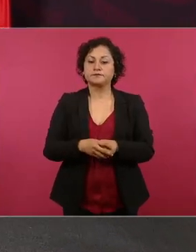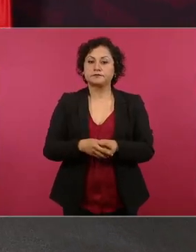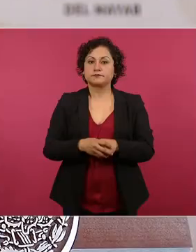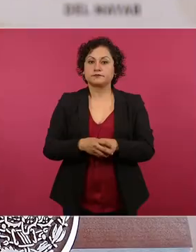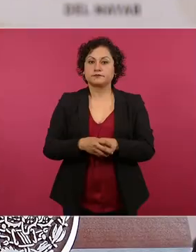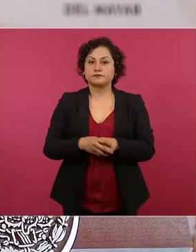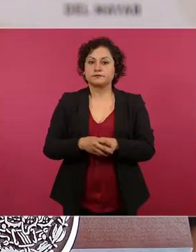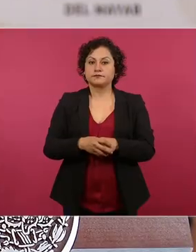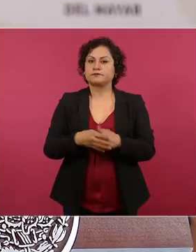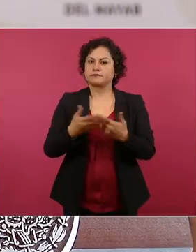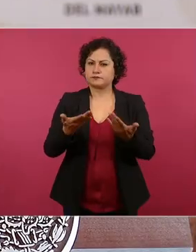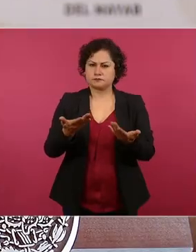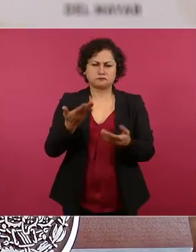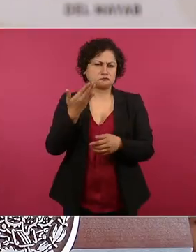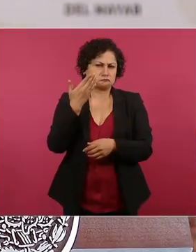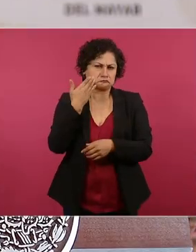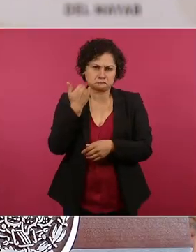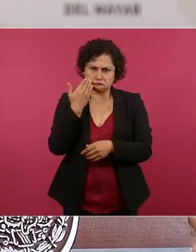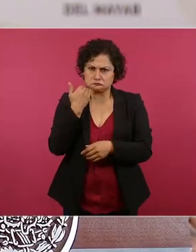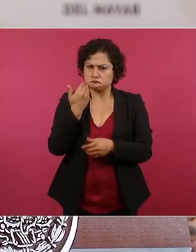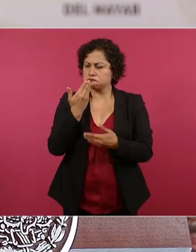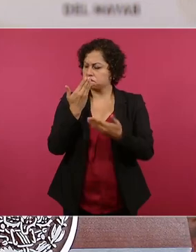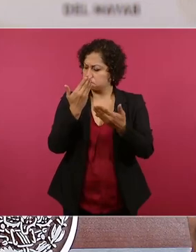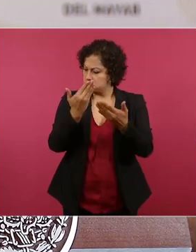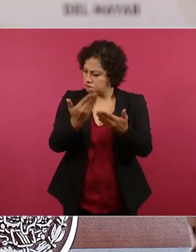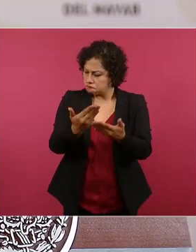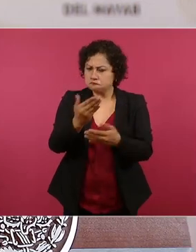fraternamente, cariñosamente.